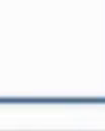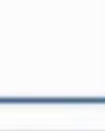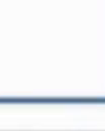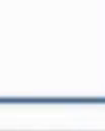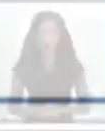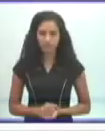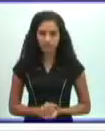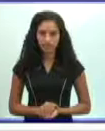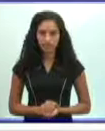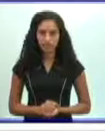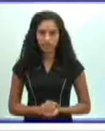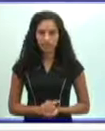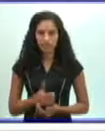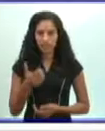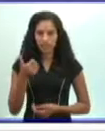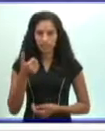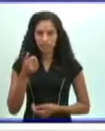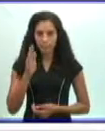En el inciso B,